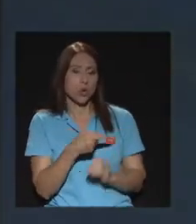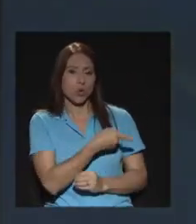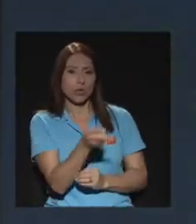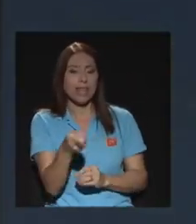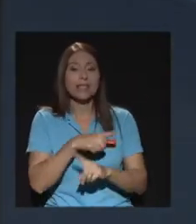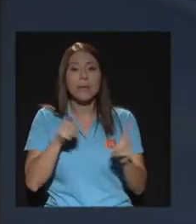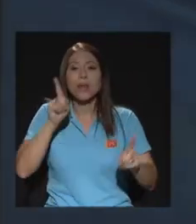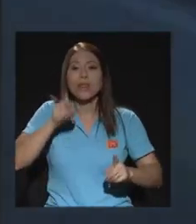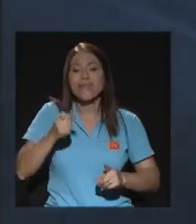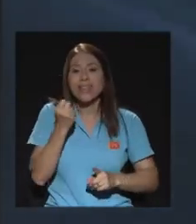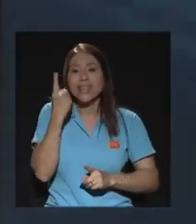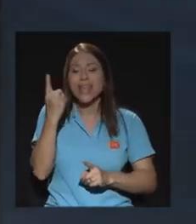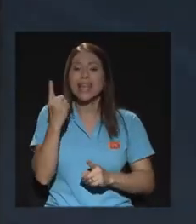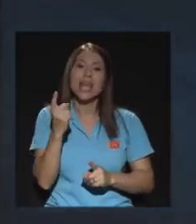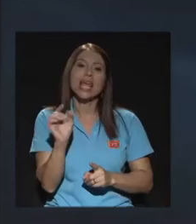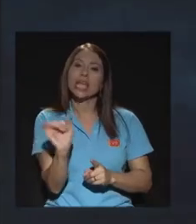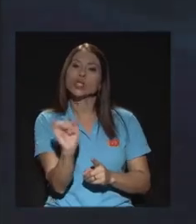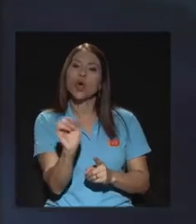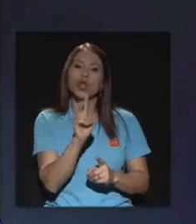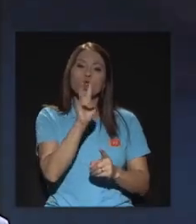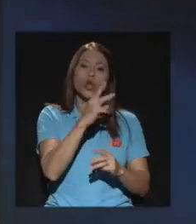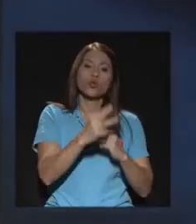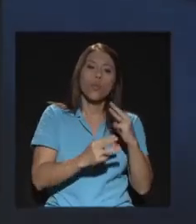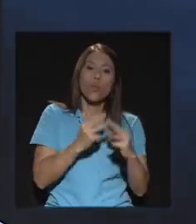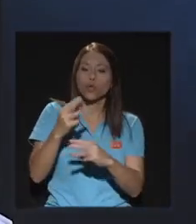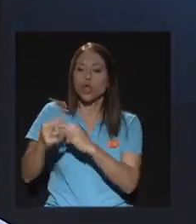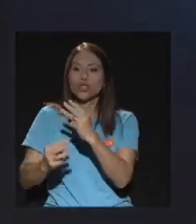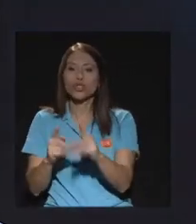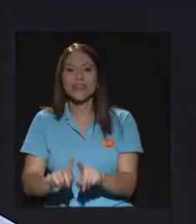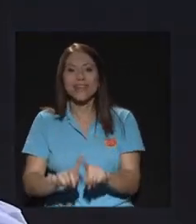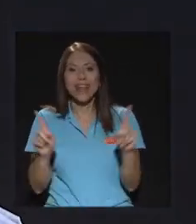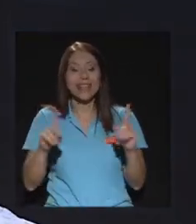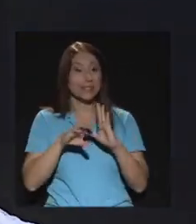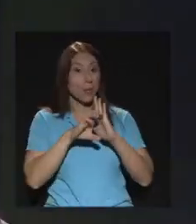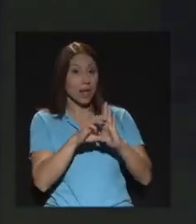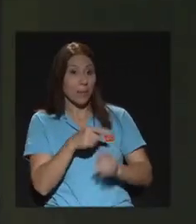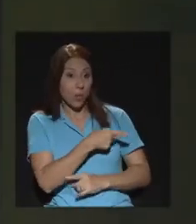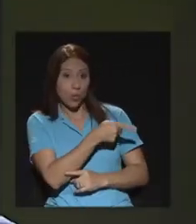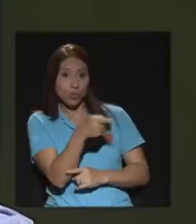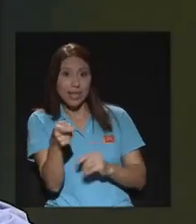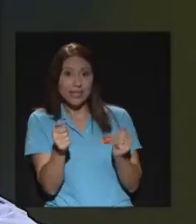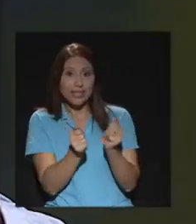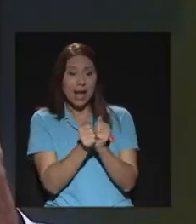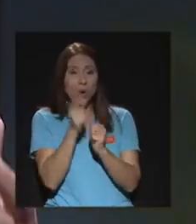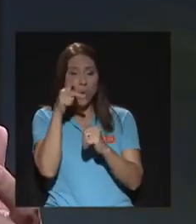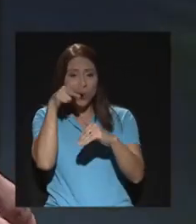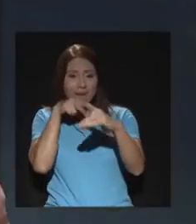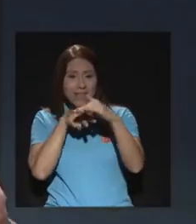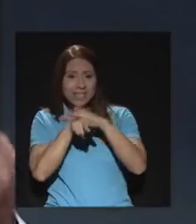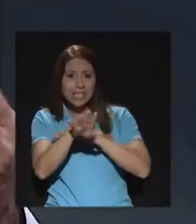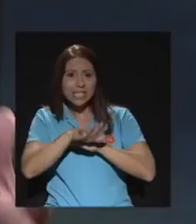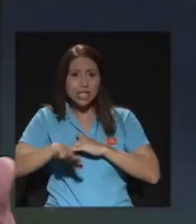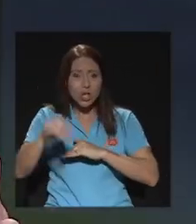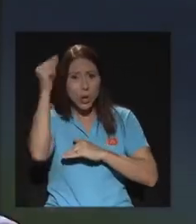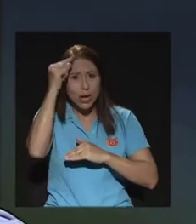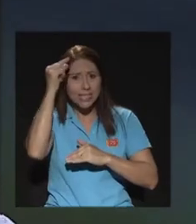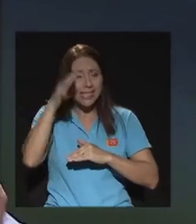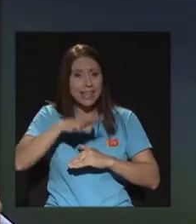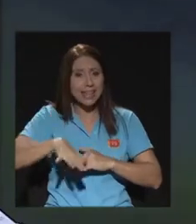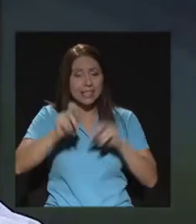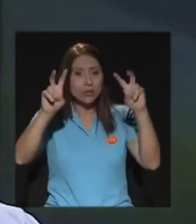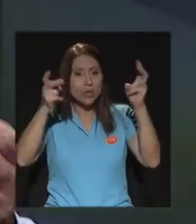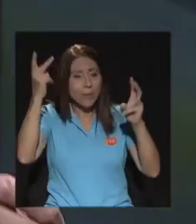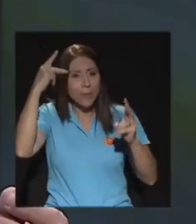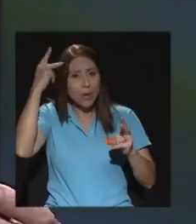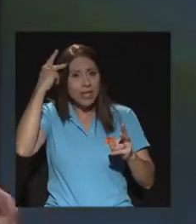son dos mundos diferentes. Por ejemplo, ustedes están bajo una visión estatista, es un tema político, ustedes